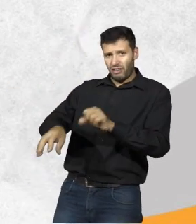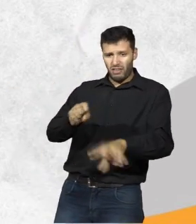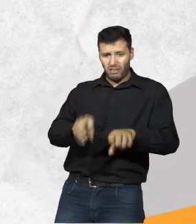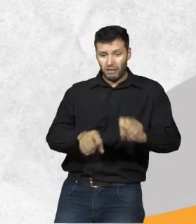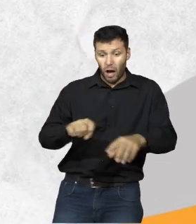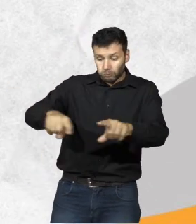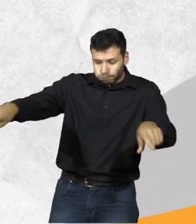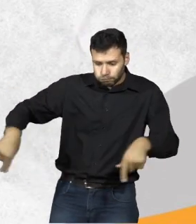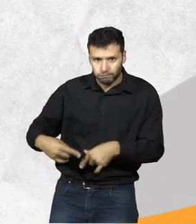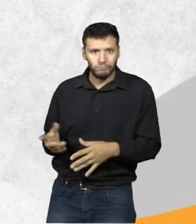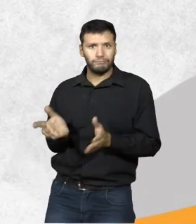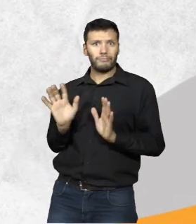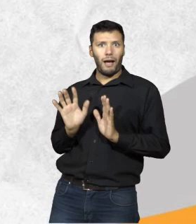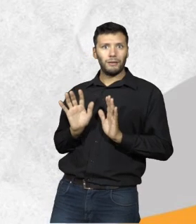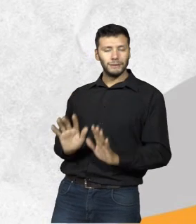esa fosa.